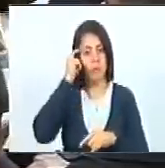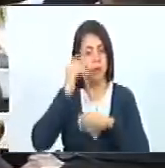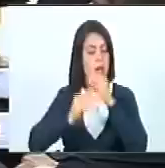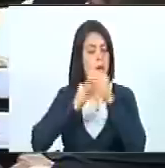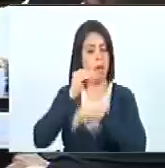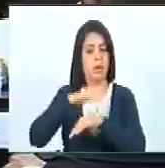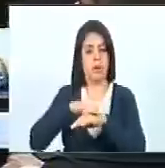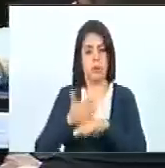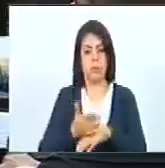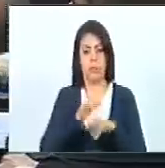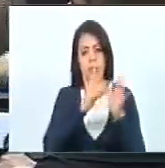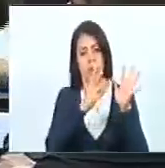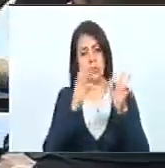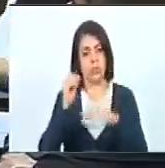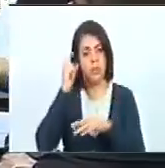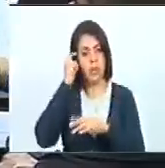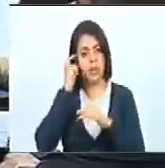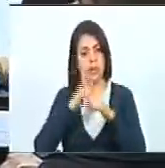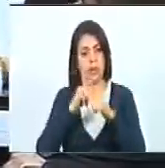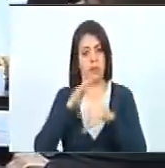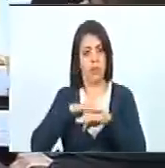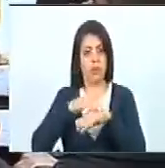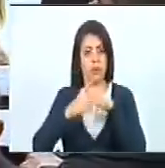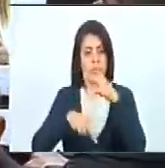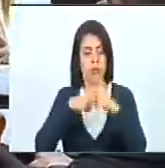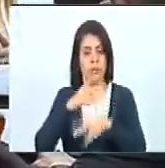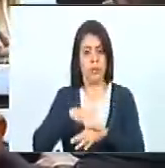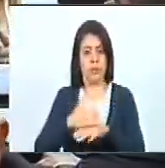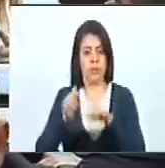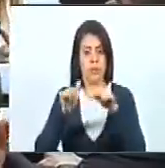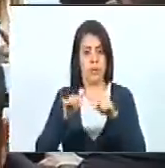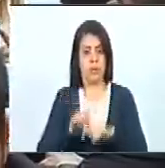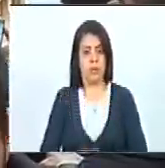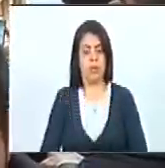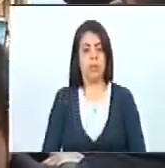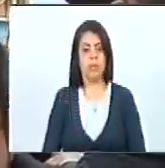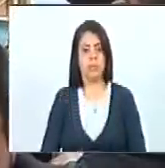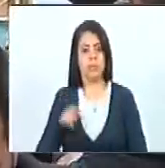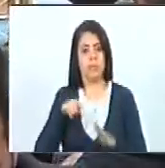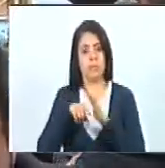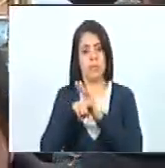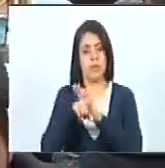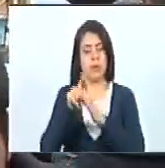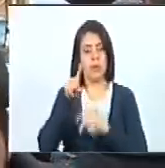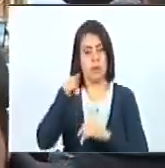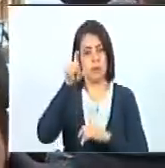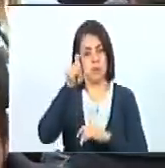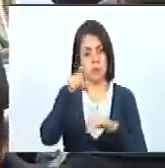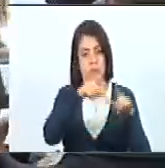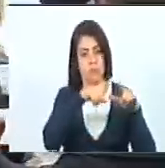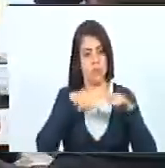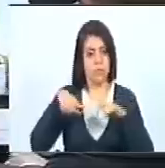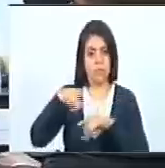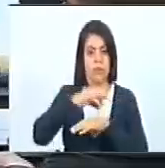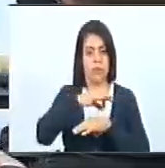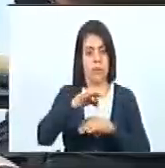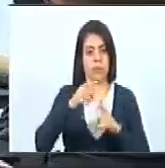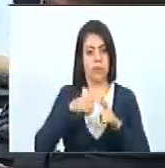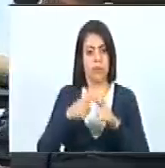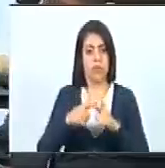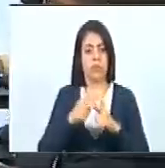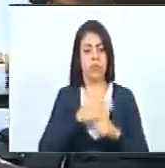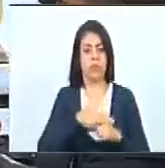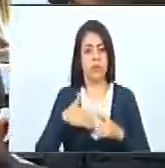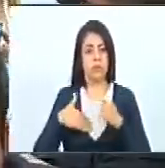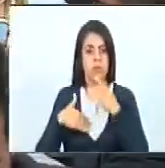hace cada 80 días, producto pues de que el acceso allá a Delgado Charbó es en helicóptero. Entonces quiero